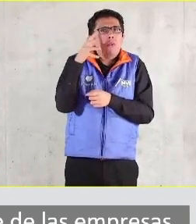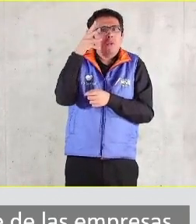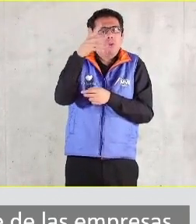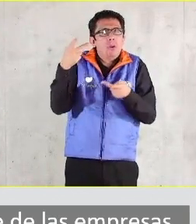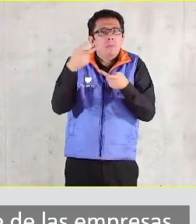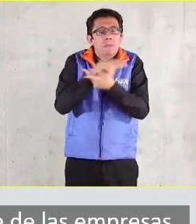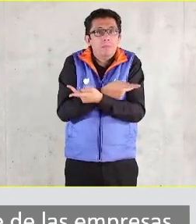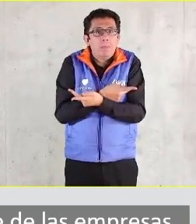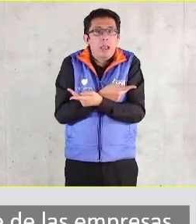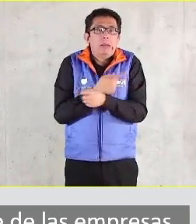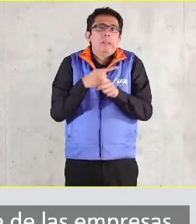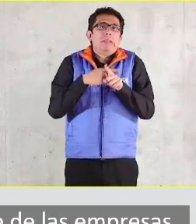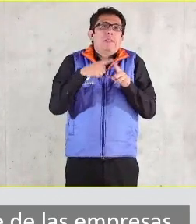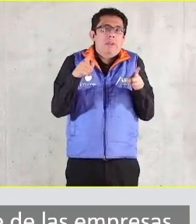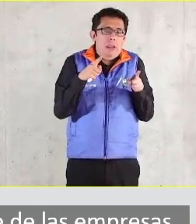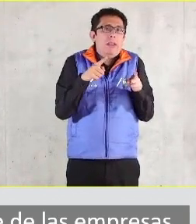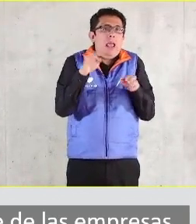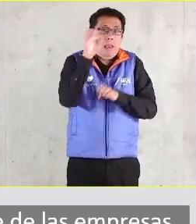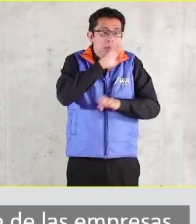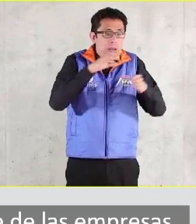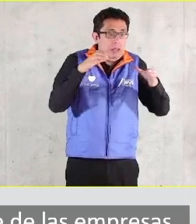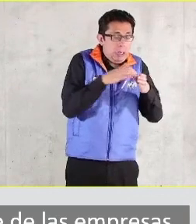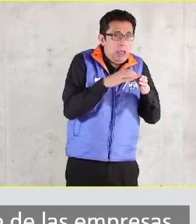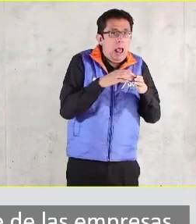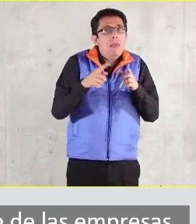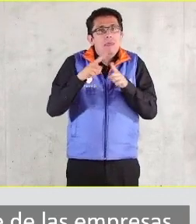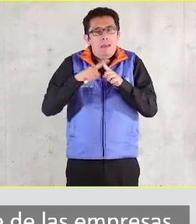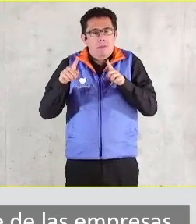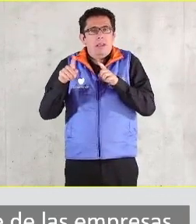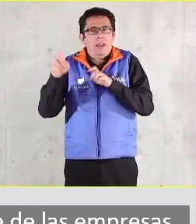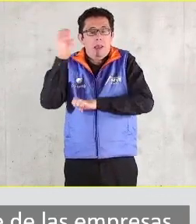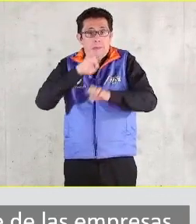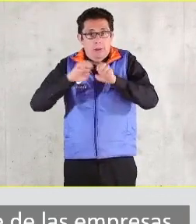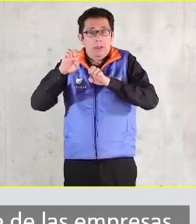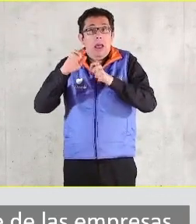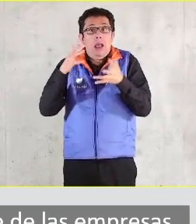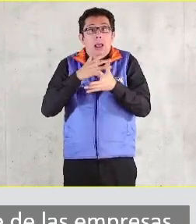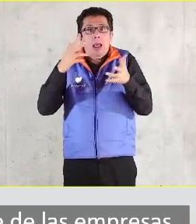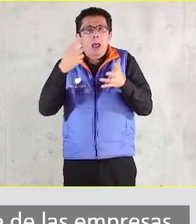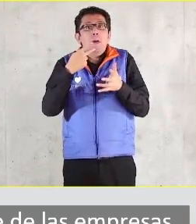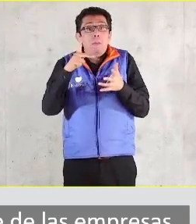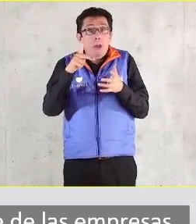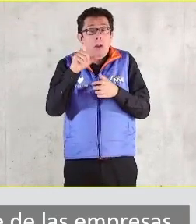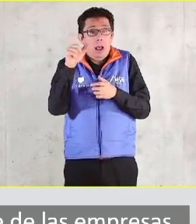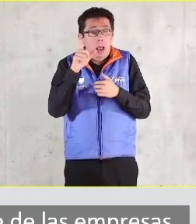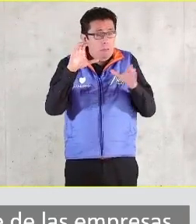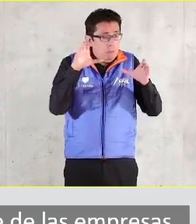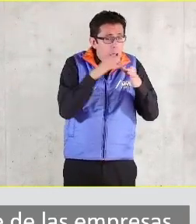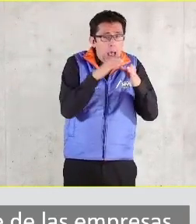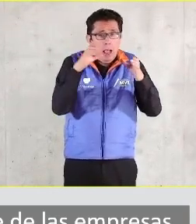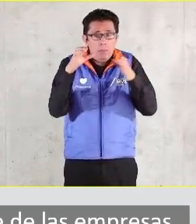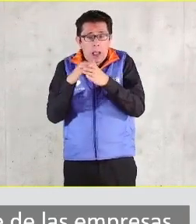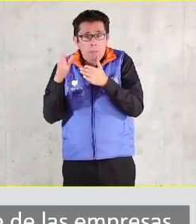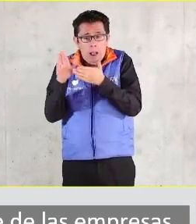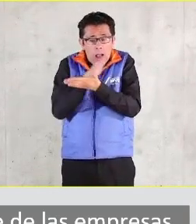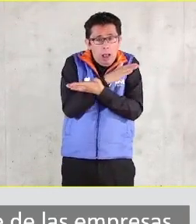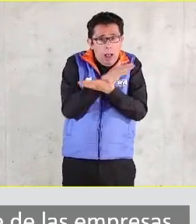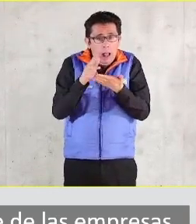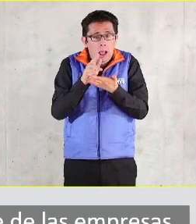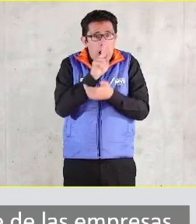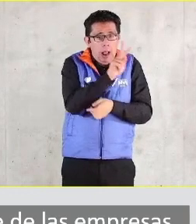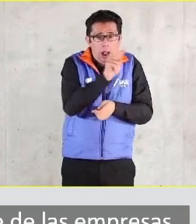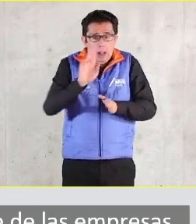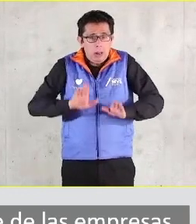resultados. No es lo mismo una empresa chica que una grande, pero cuando las agrupamos de manera homogénea, la predicción es posible y si podemos